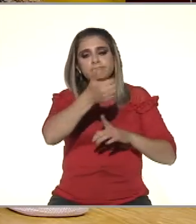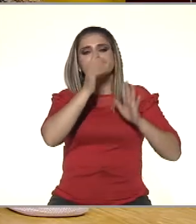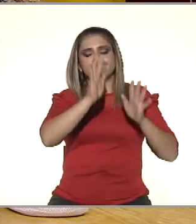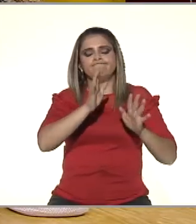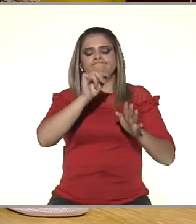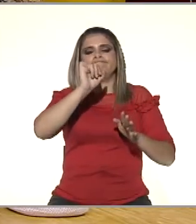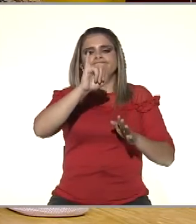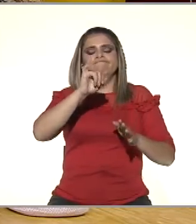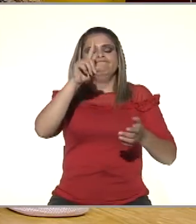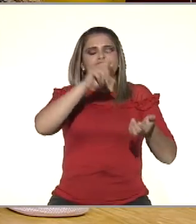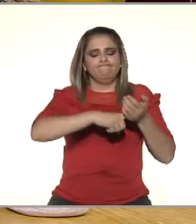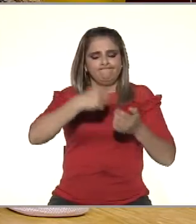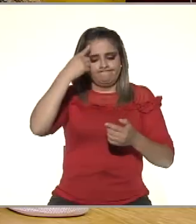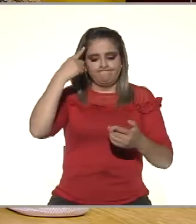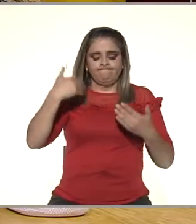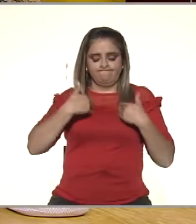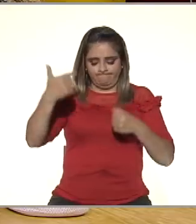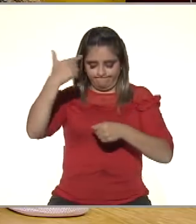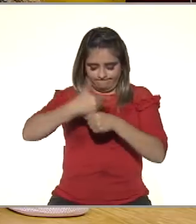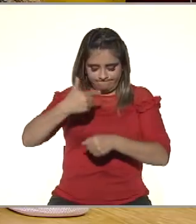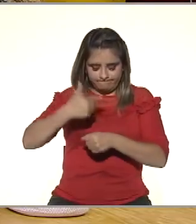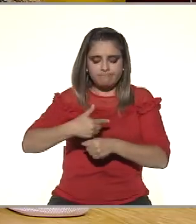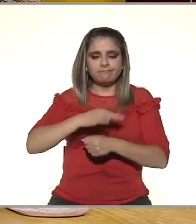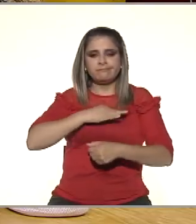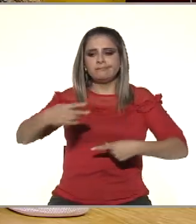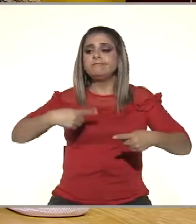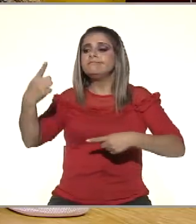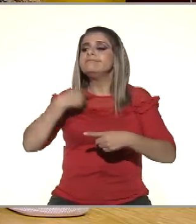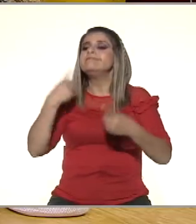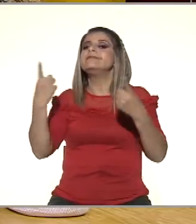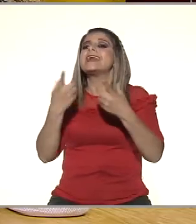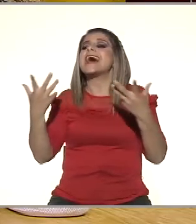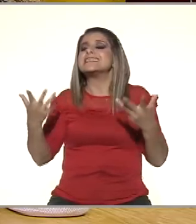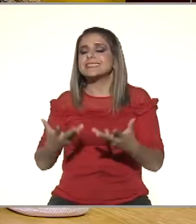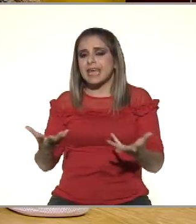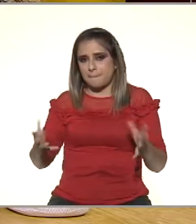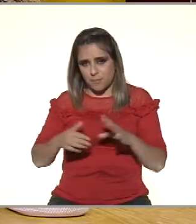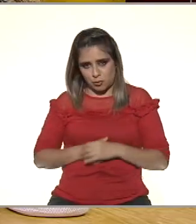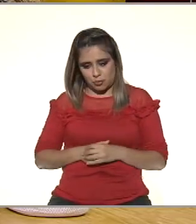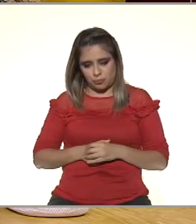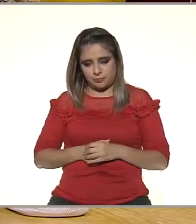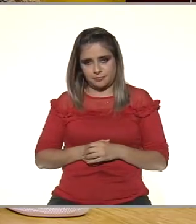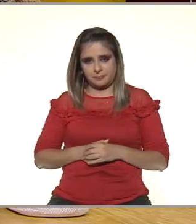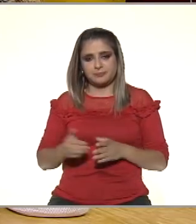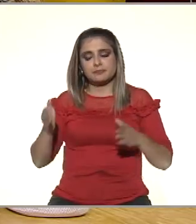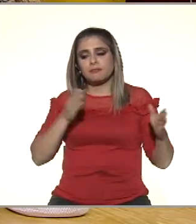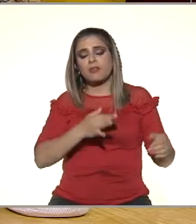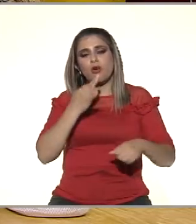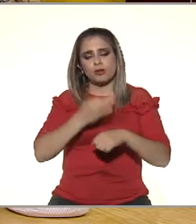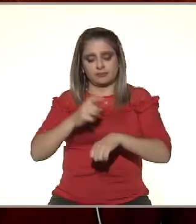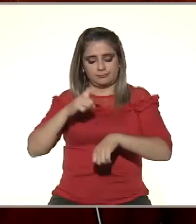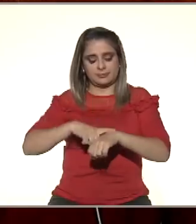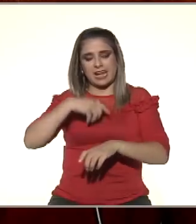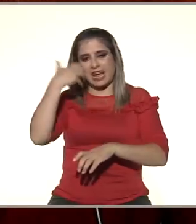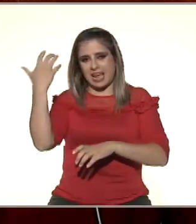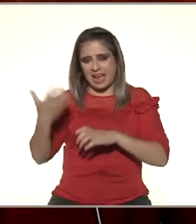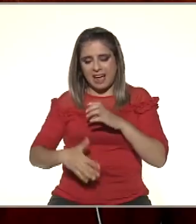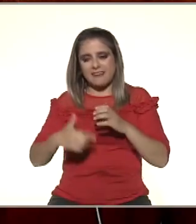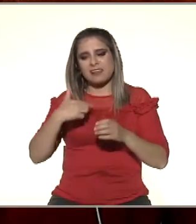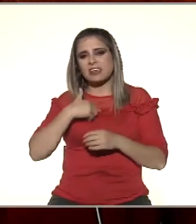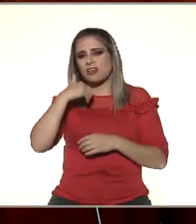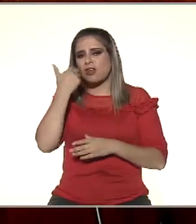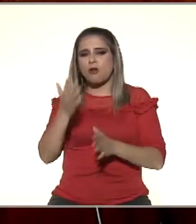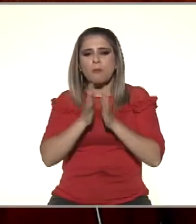con los significados, podamos hacer la planeación de qué va a ocurrir. Oigan, se está acabando el tiempo del programa y me gustaría mucho que